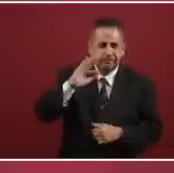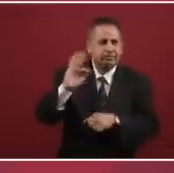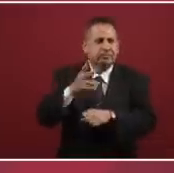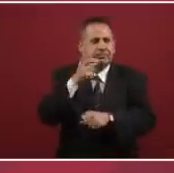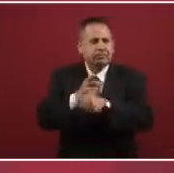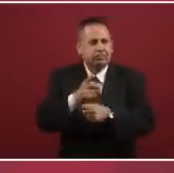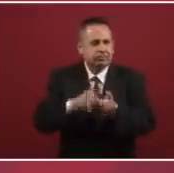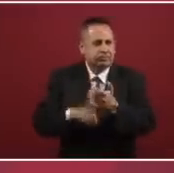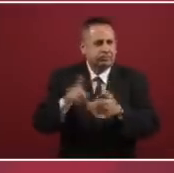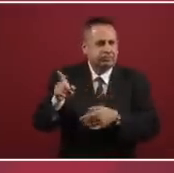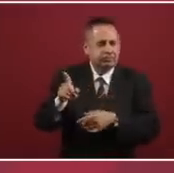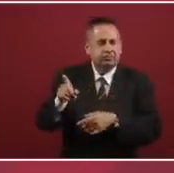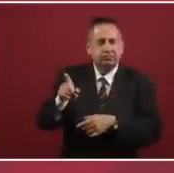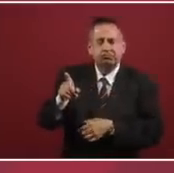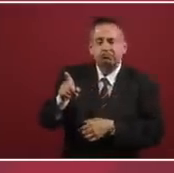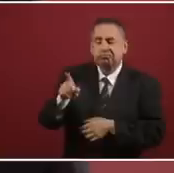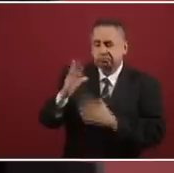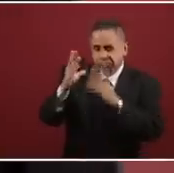Ciencias Políticas,